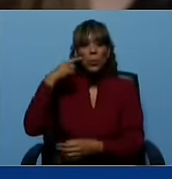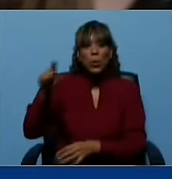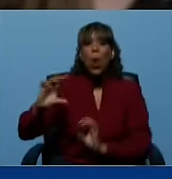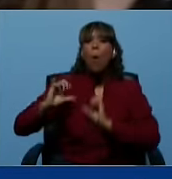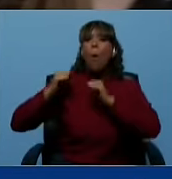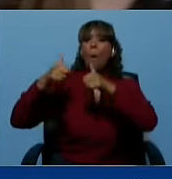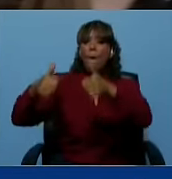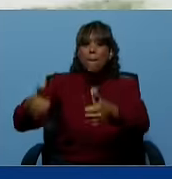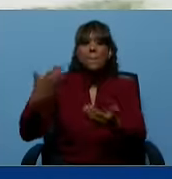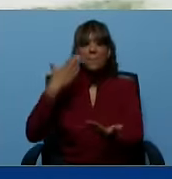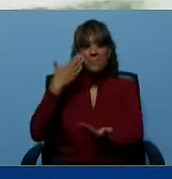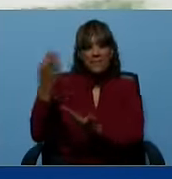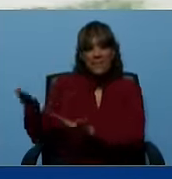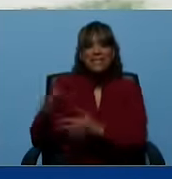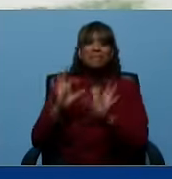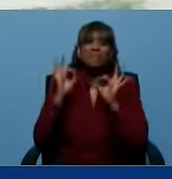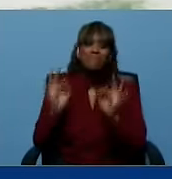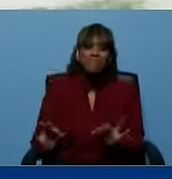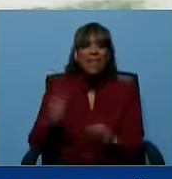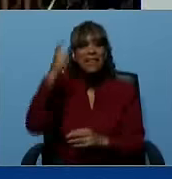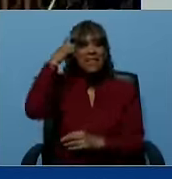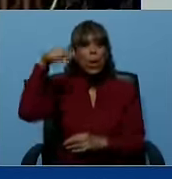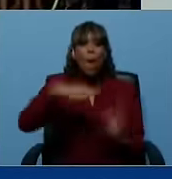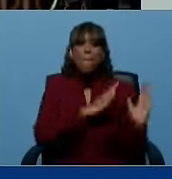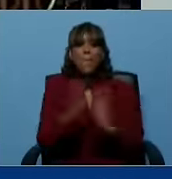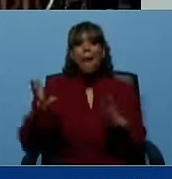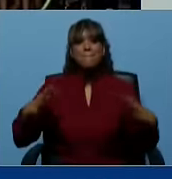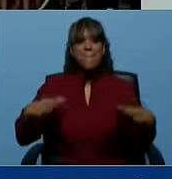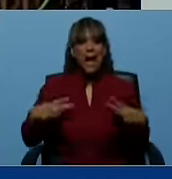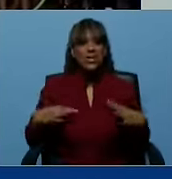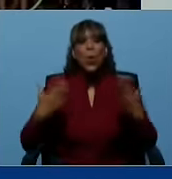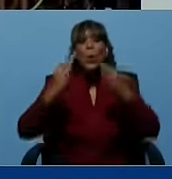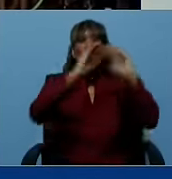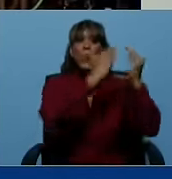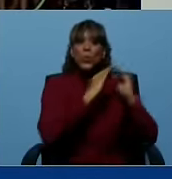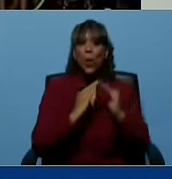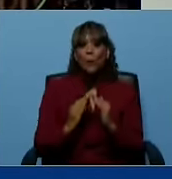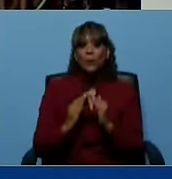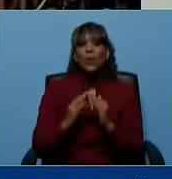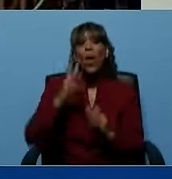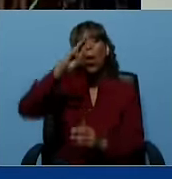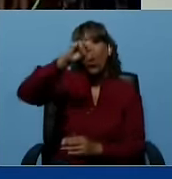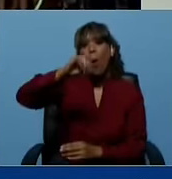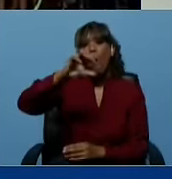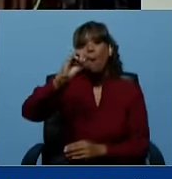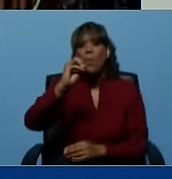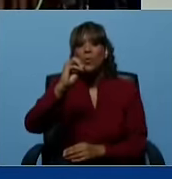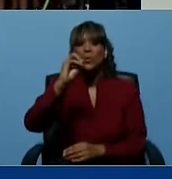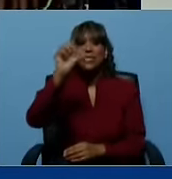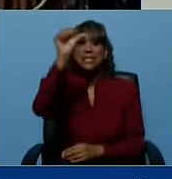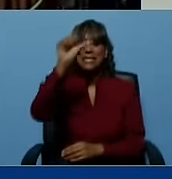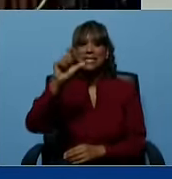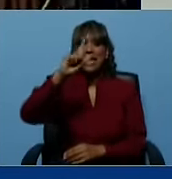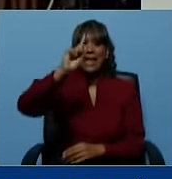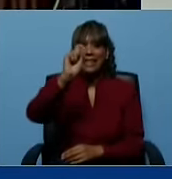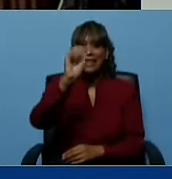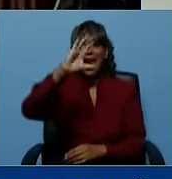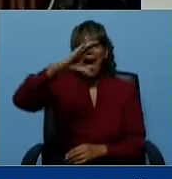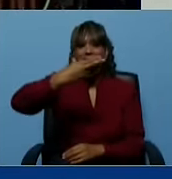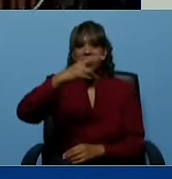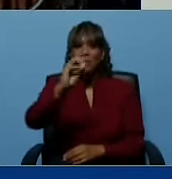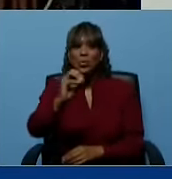arranca precisamente el plan vacacional comunitario Mostacho FETS el reto